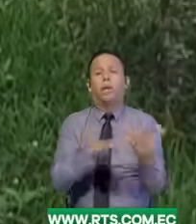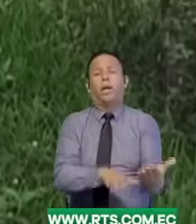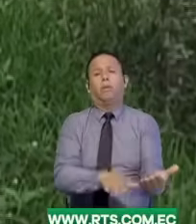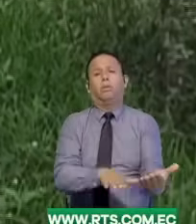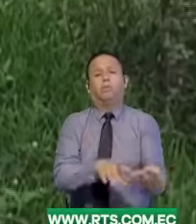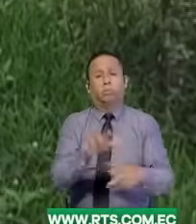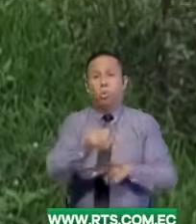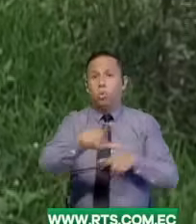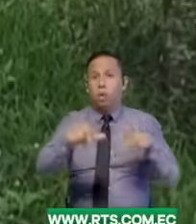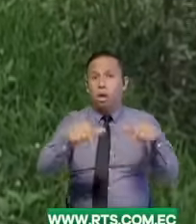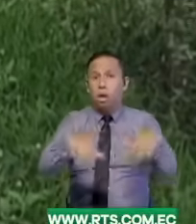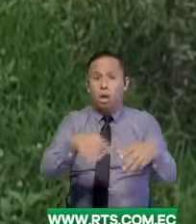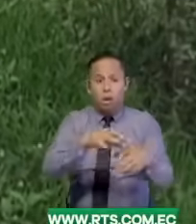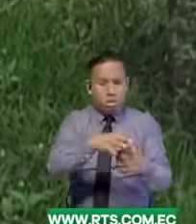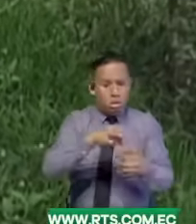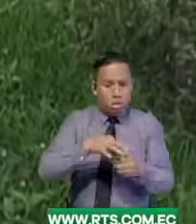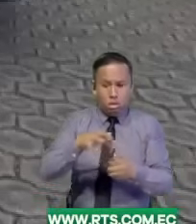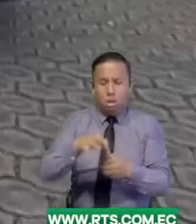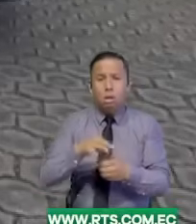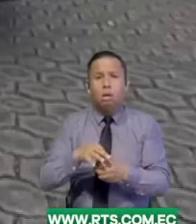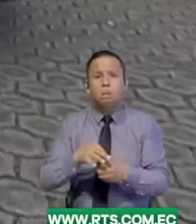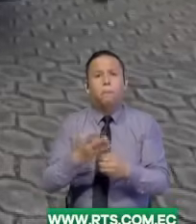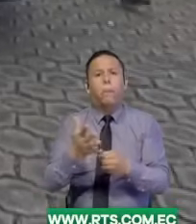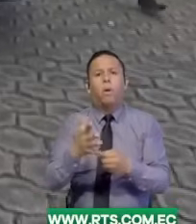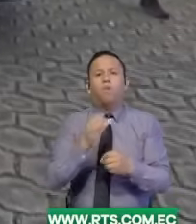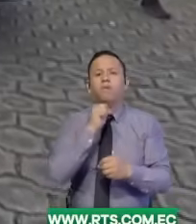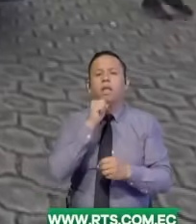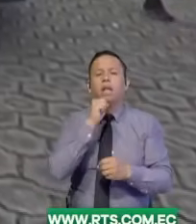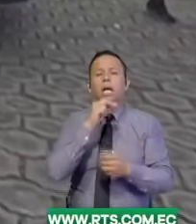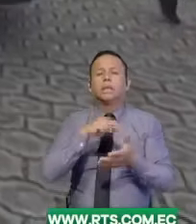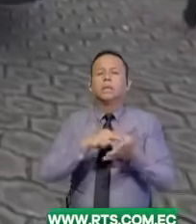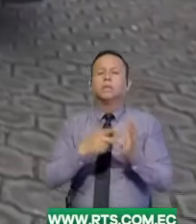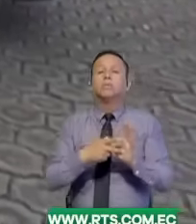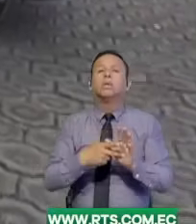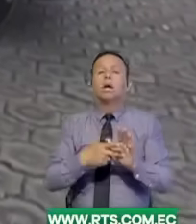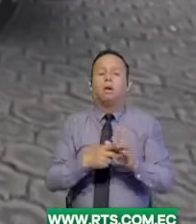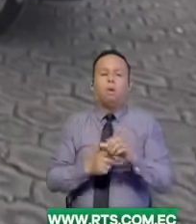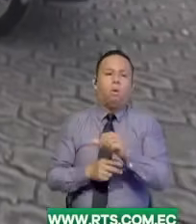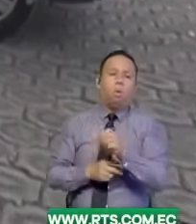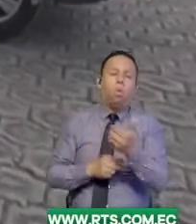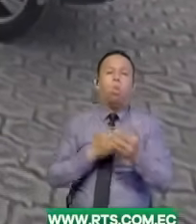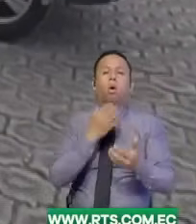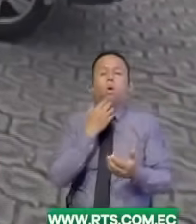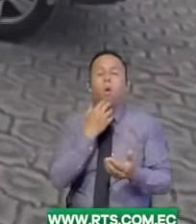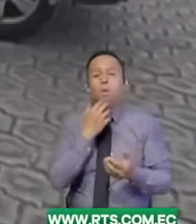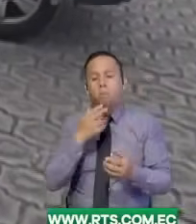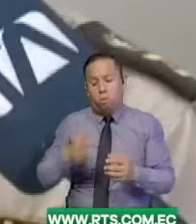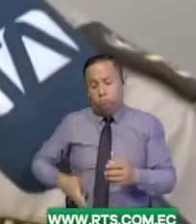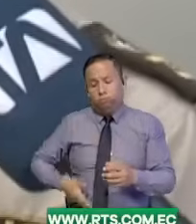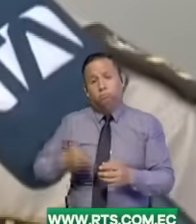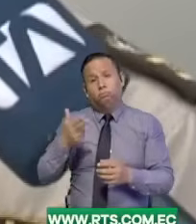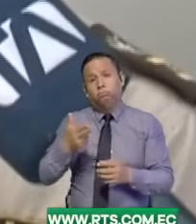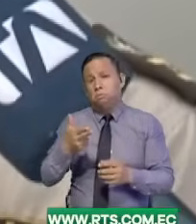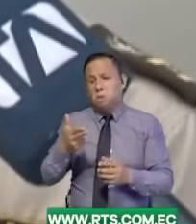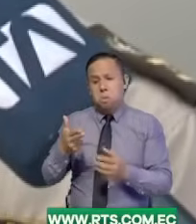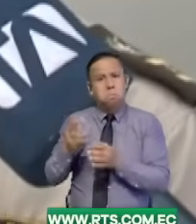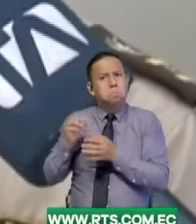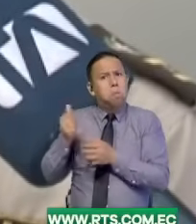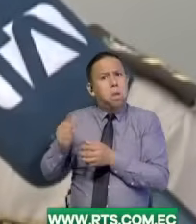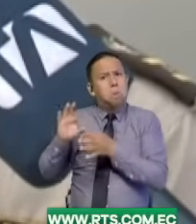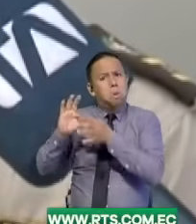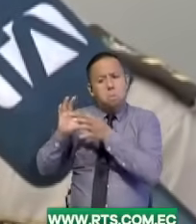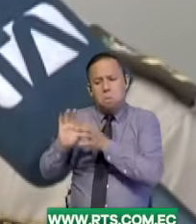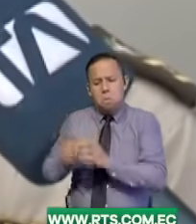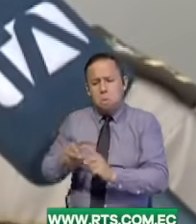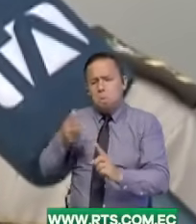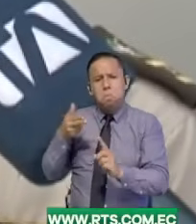pudo encontrar en el lugar, por lo que las autoridades presumen que el crimen se efectuó con un arma de fabricación artesanal. Indicios balísticos no,